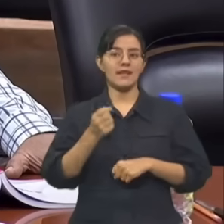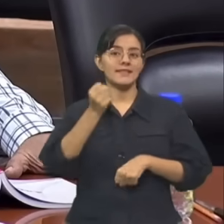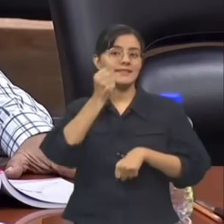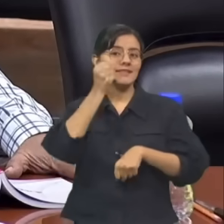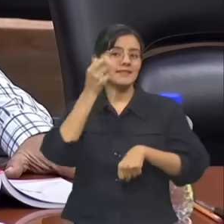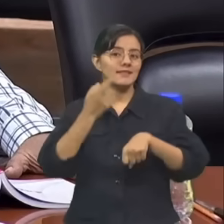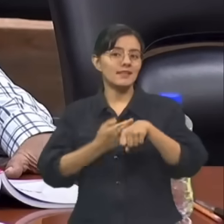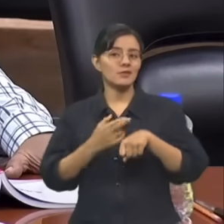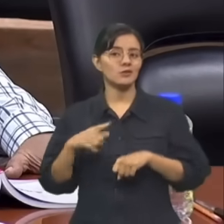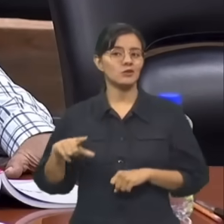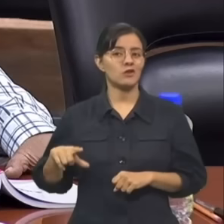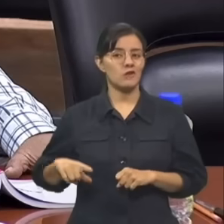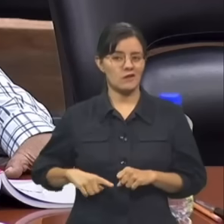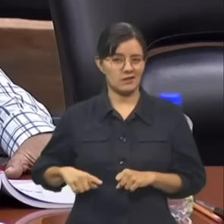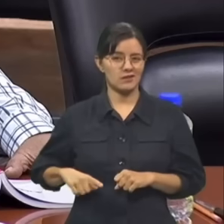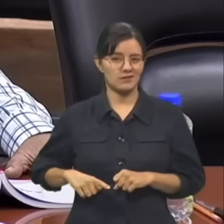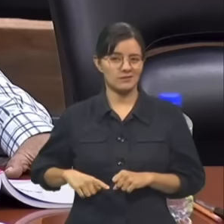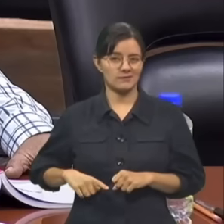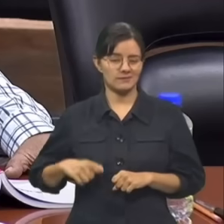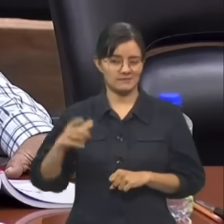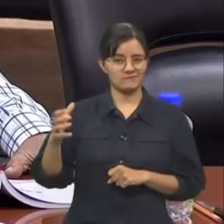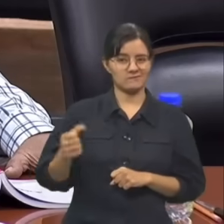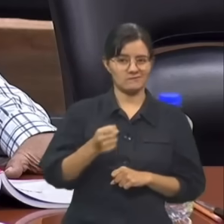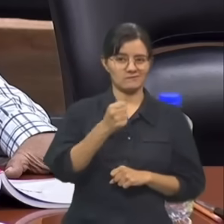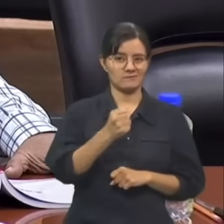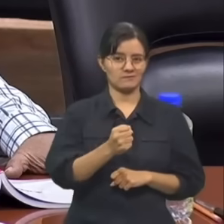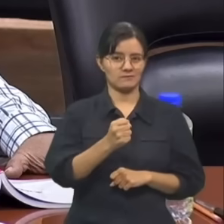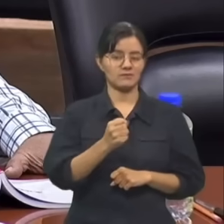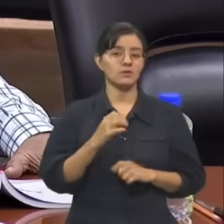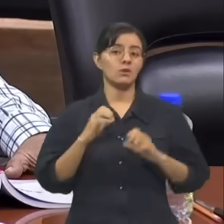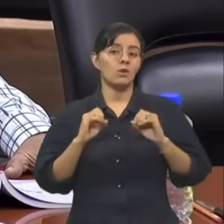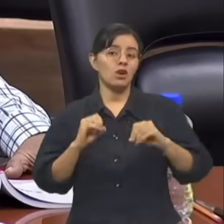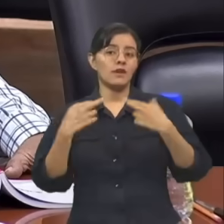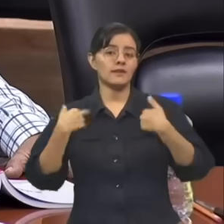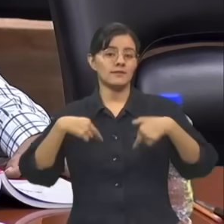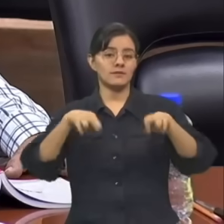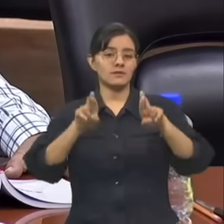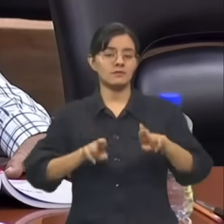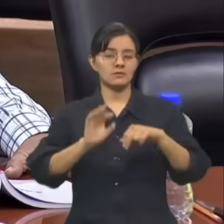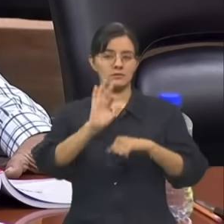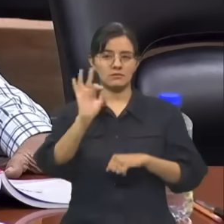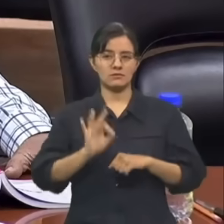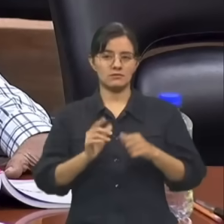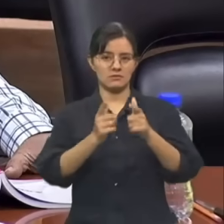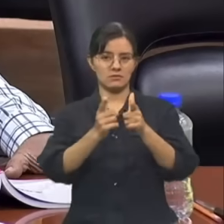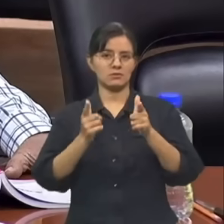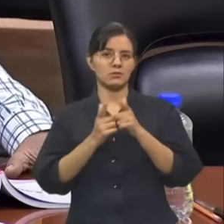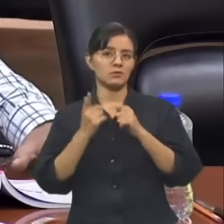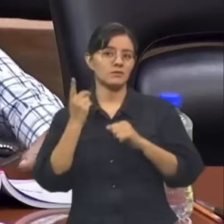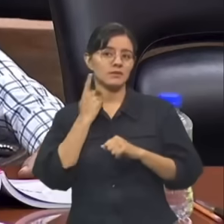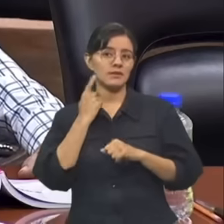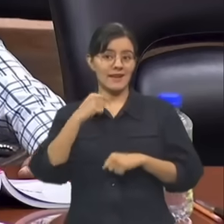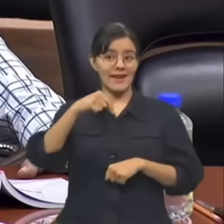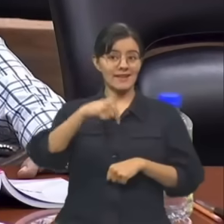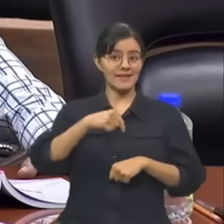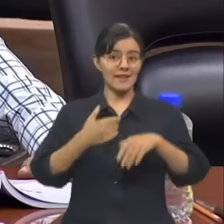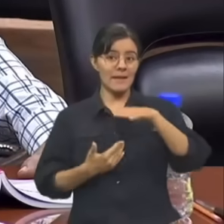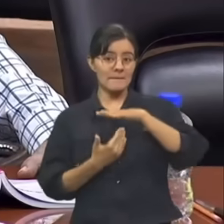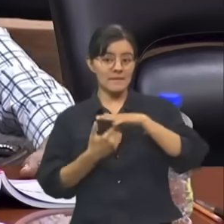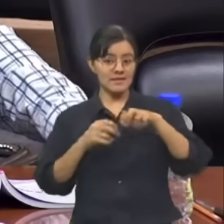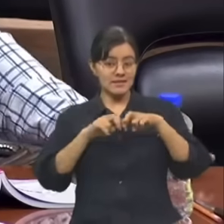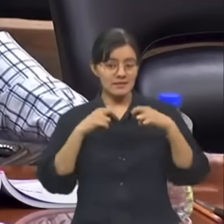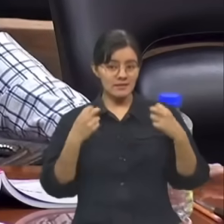de gobernación o tenía representación proporcional de los partidos con derecho a voto en la